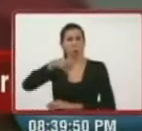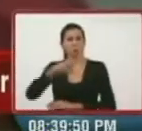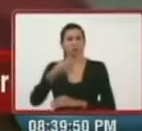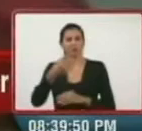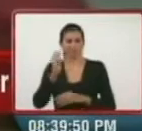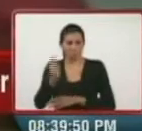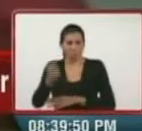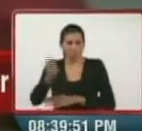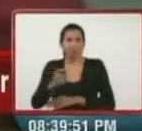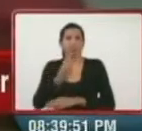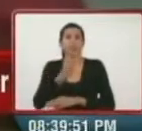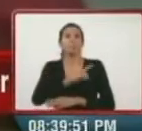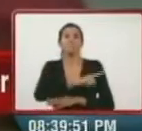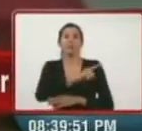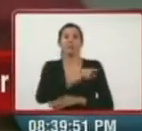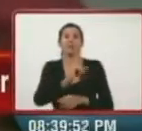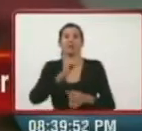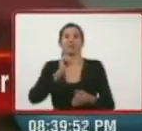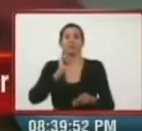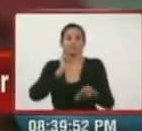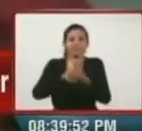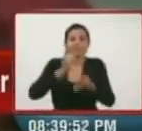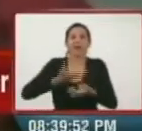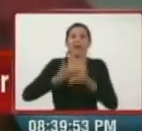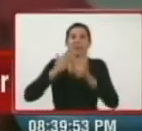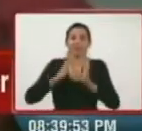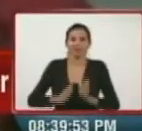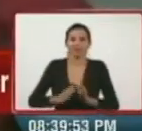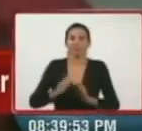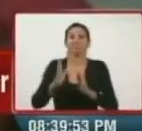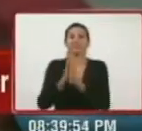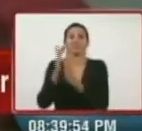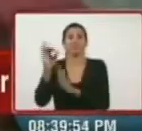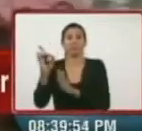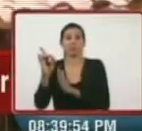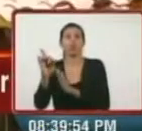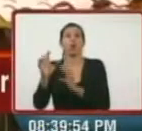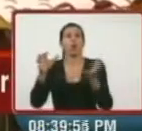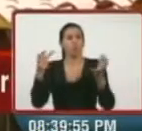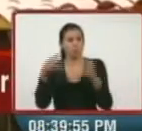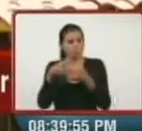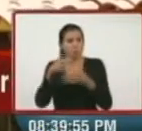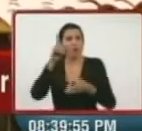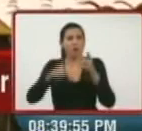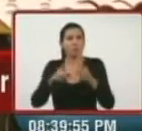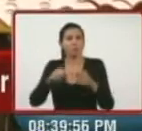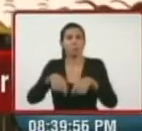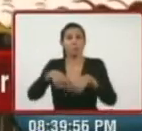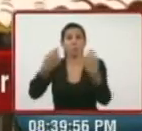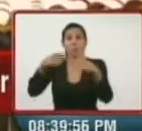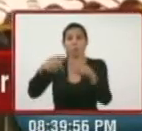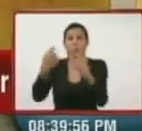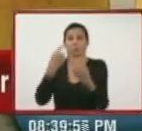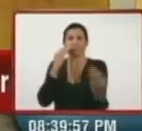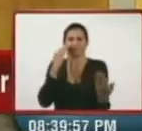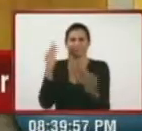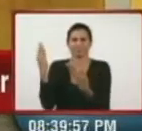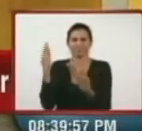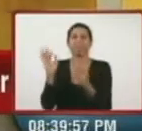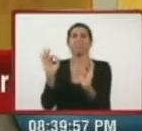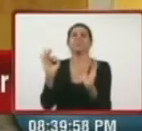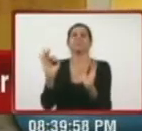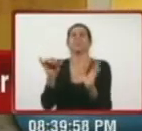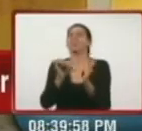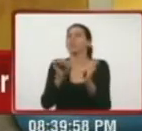destitución del alcalde de San Diego, Vicencio Escarano, grupos violentos generaron destrozos en esta localidad,